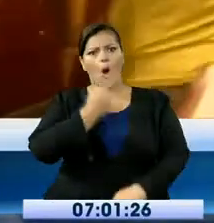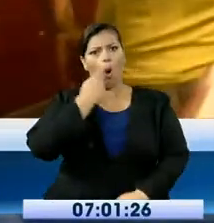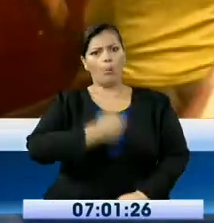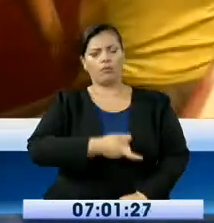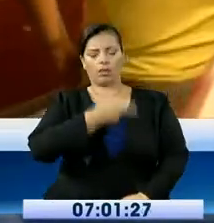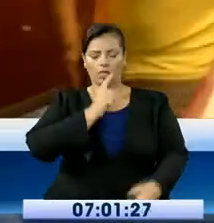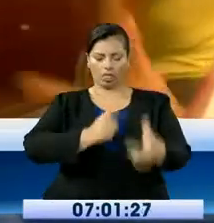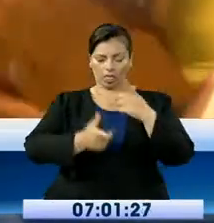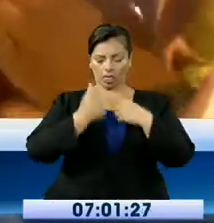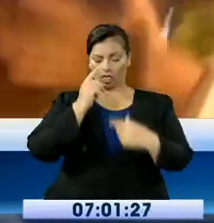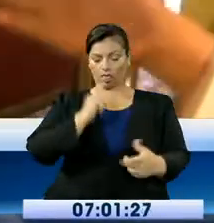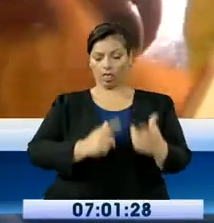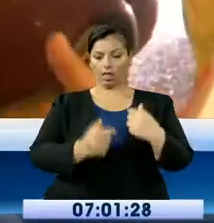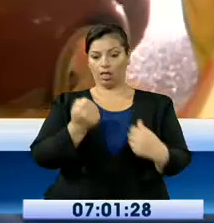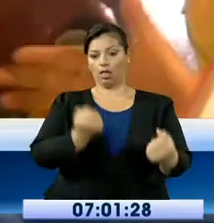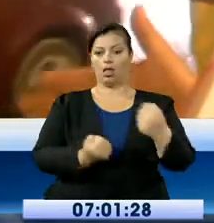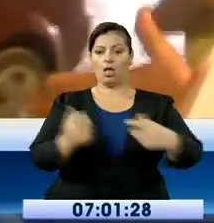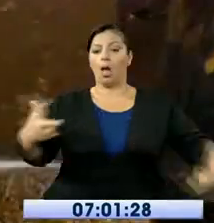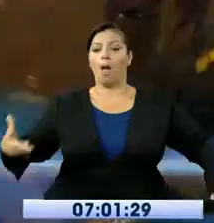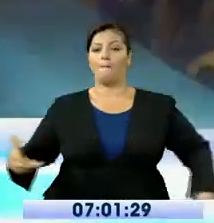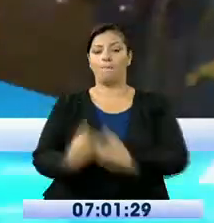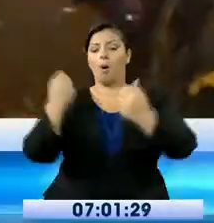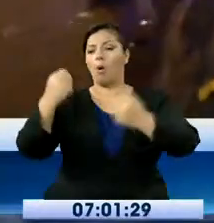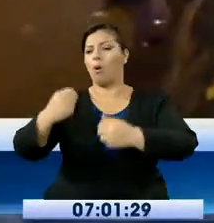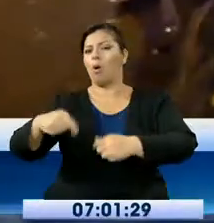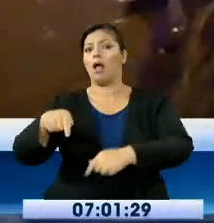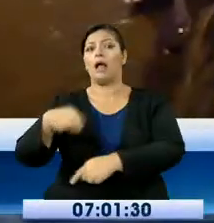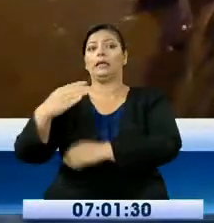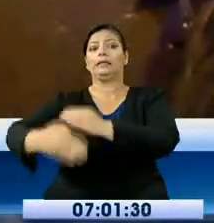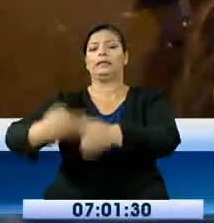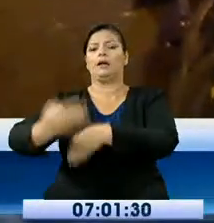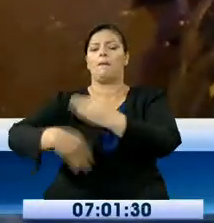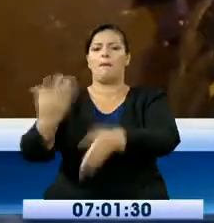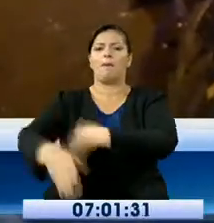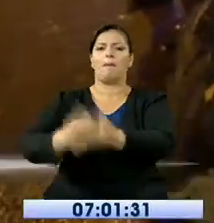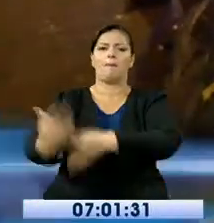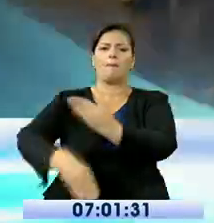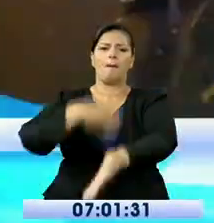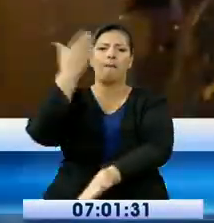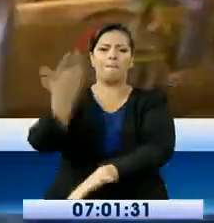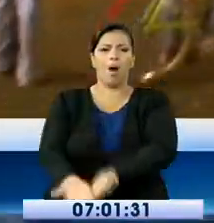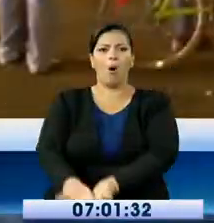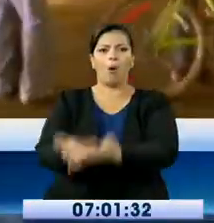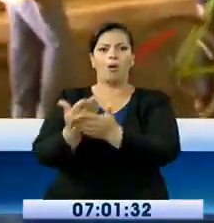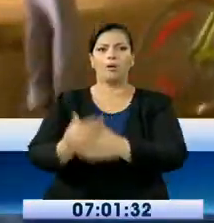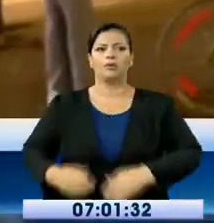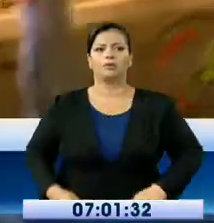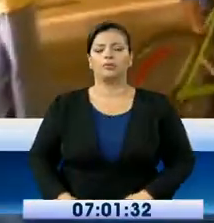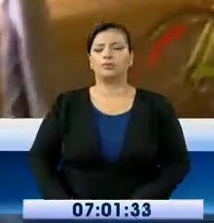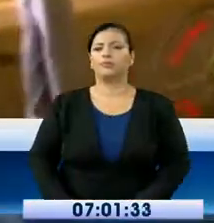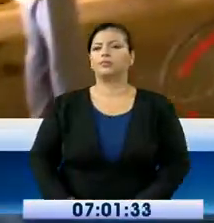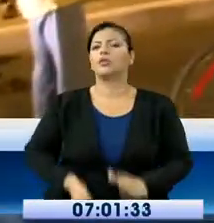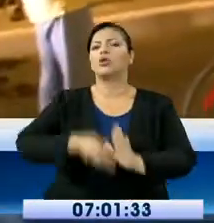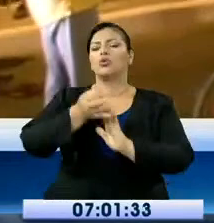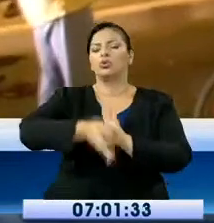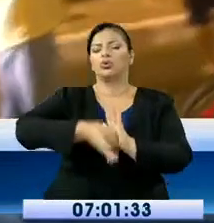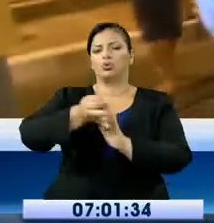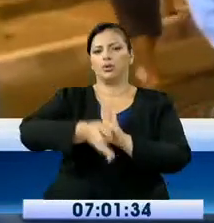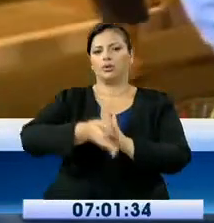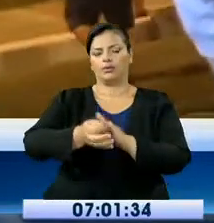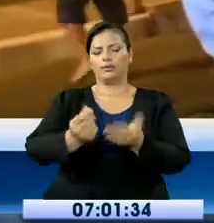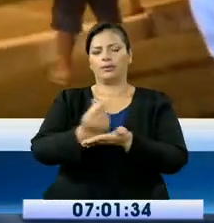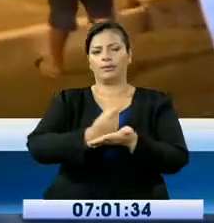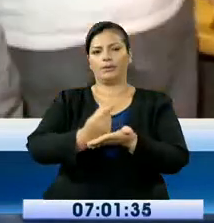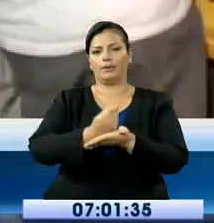lo impactó y dio 3 vueltas en campana. La triple colisión vehicular ocurrió en el Cantón Durán, provincia